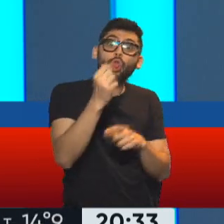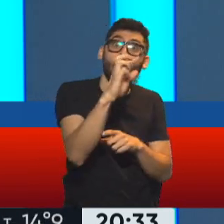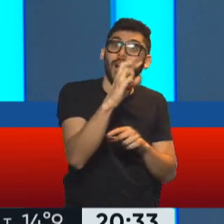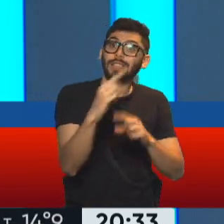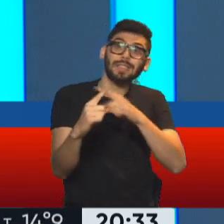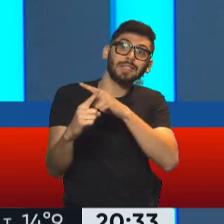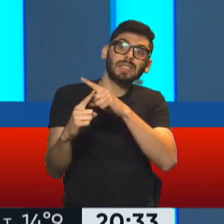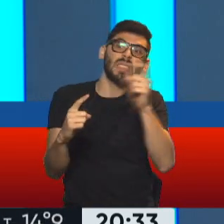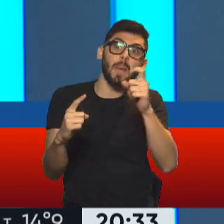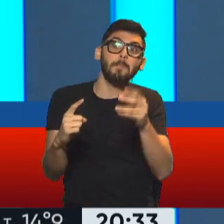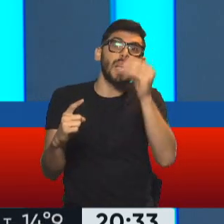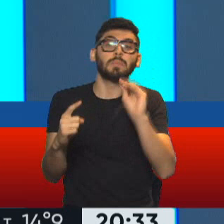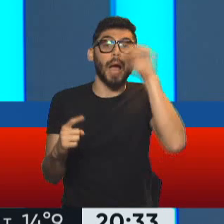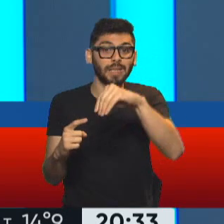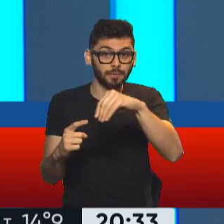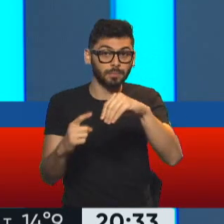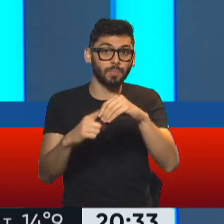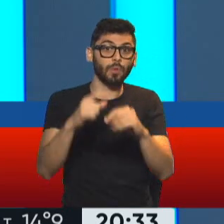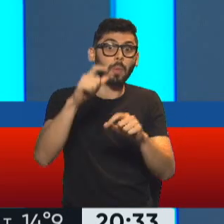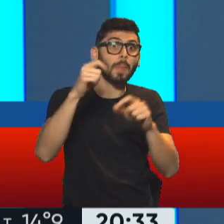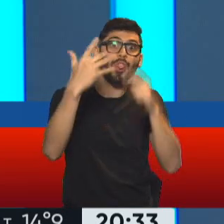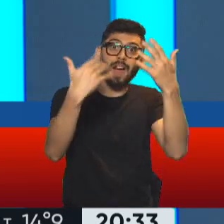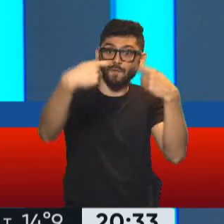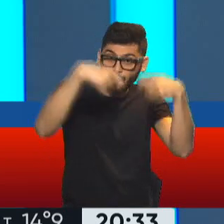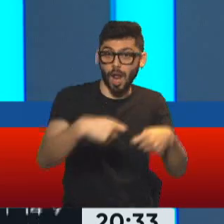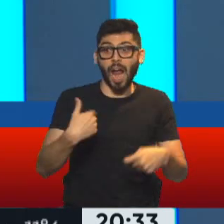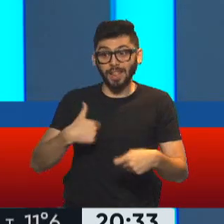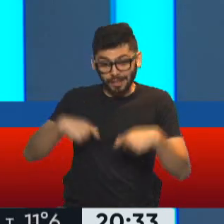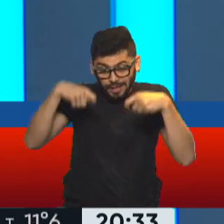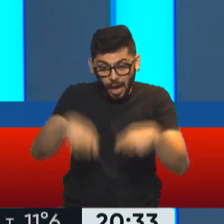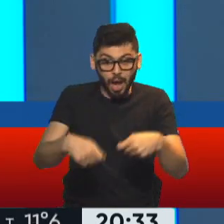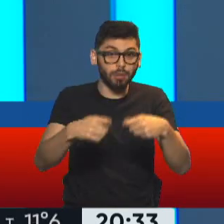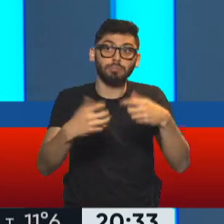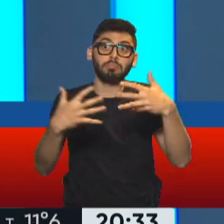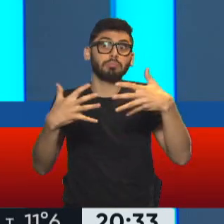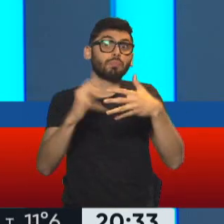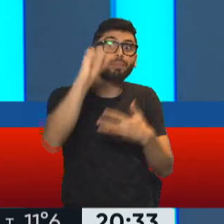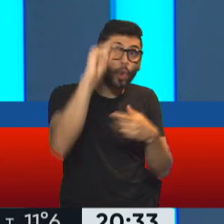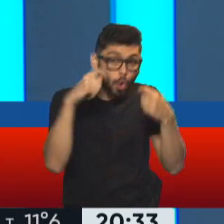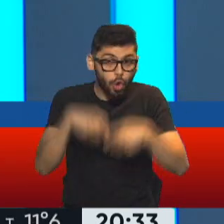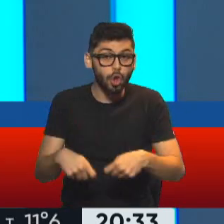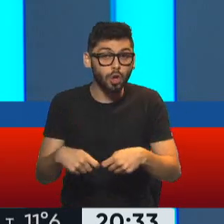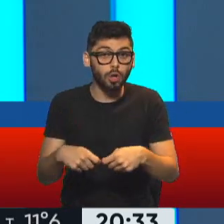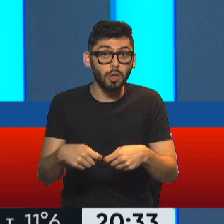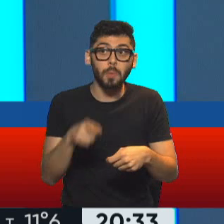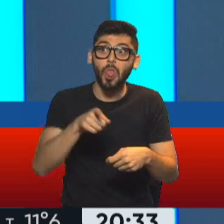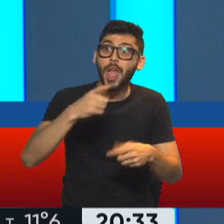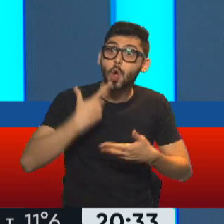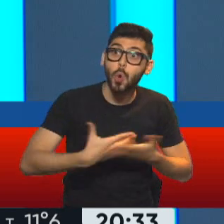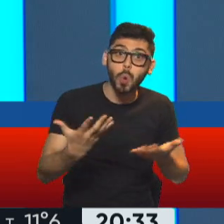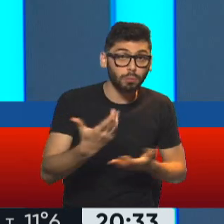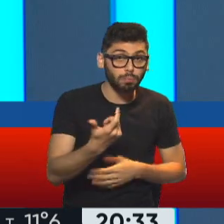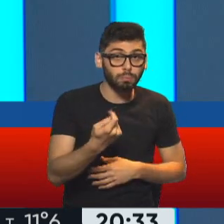Ajá. Entre inversión extranjera, inversión nacional e inversión mixta. De eso no se habla. Hay